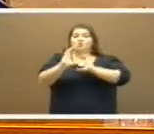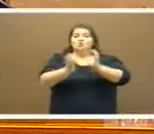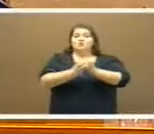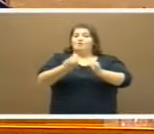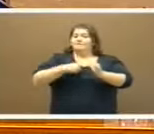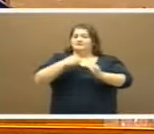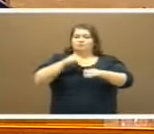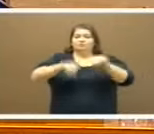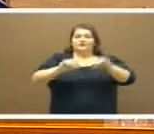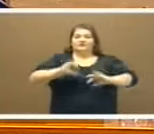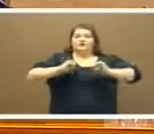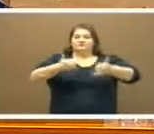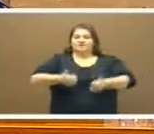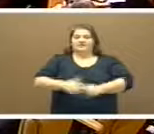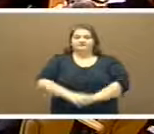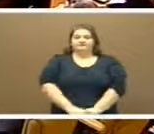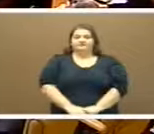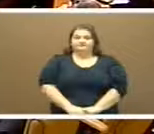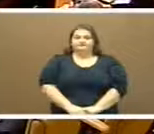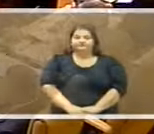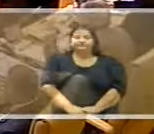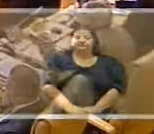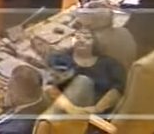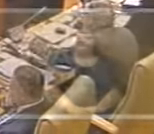parlamentario. Entramos en votación.